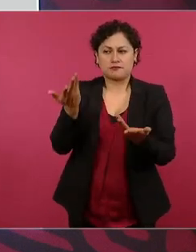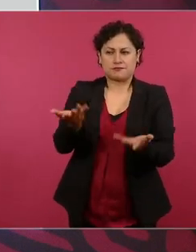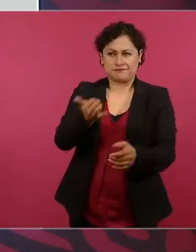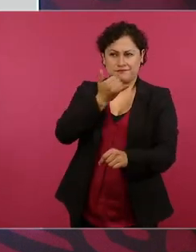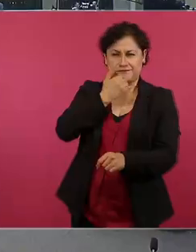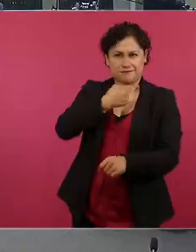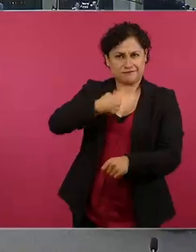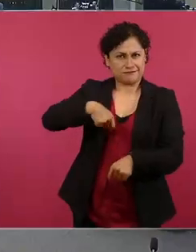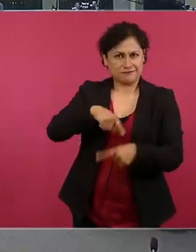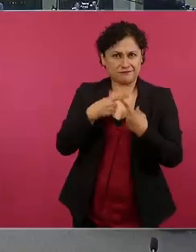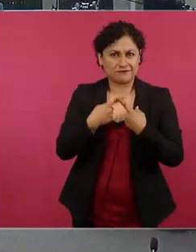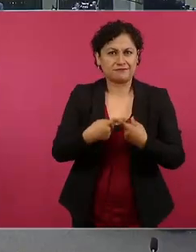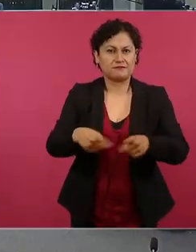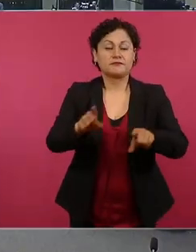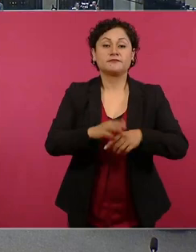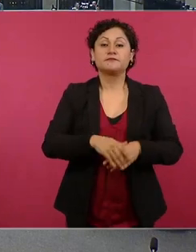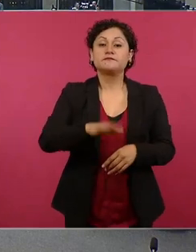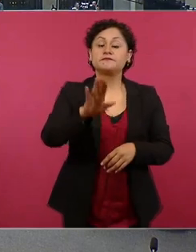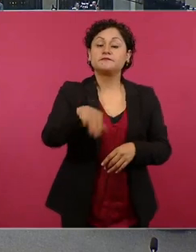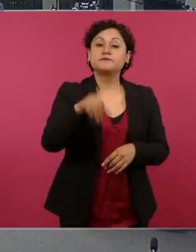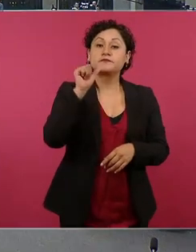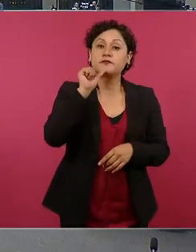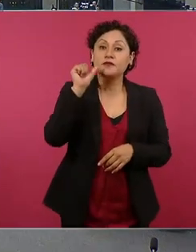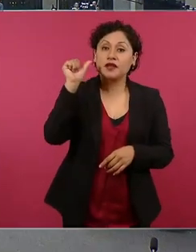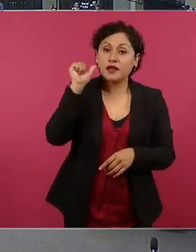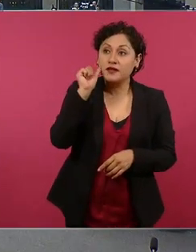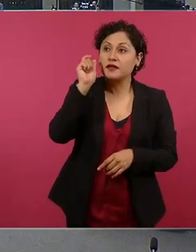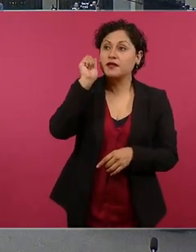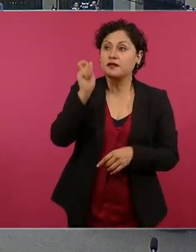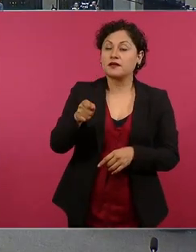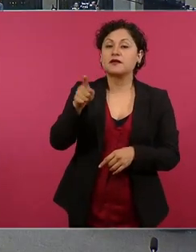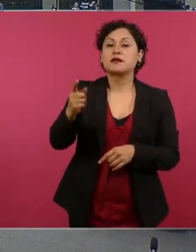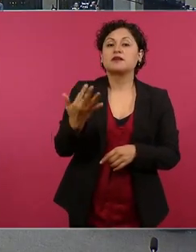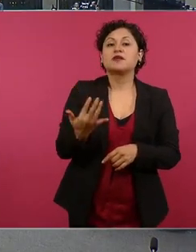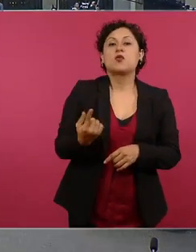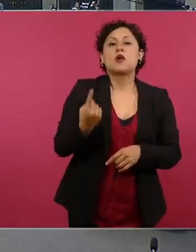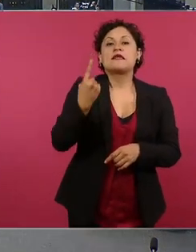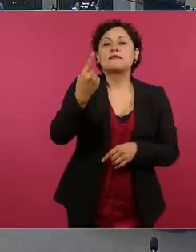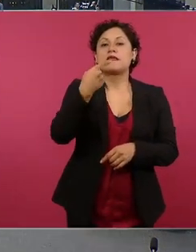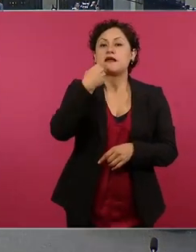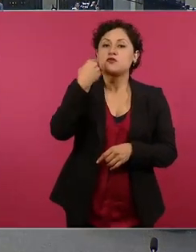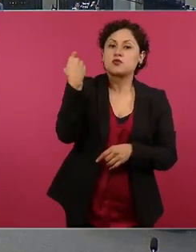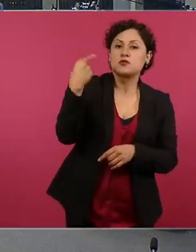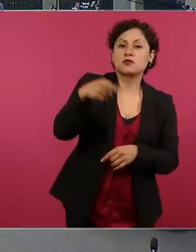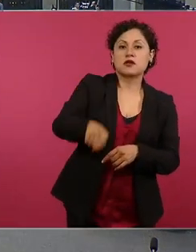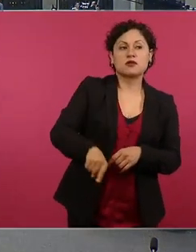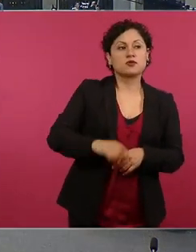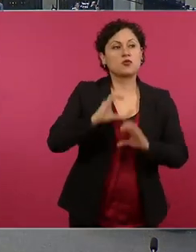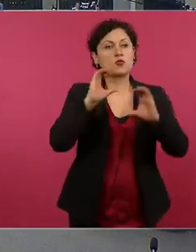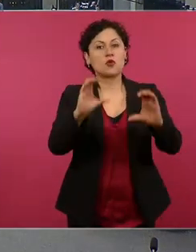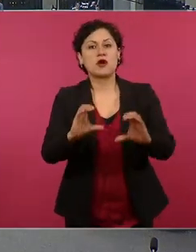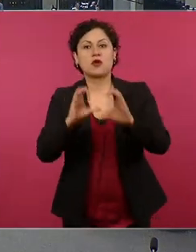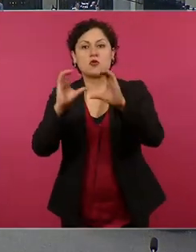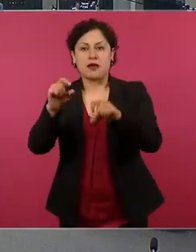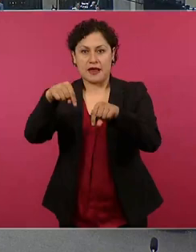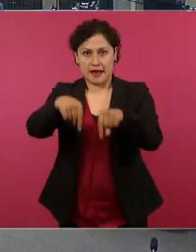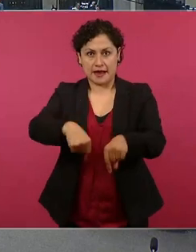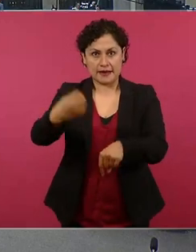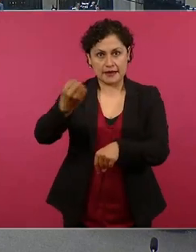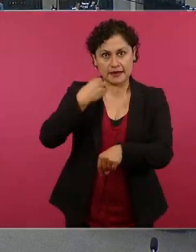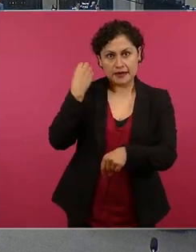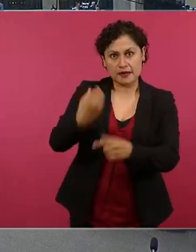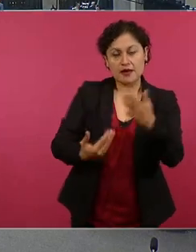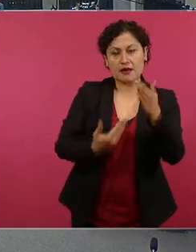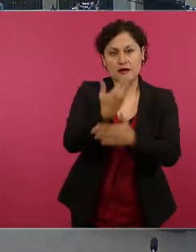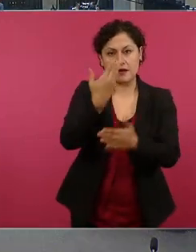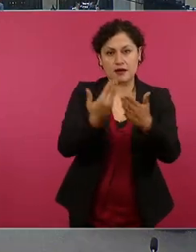habido 51 medidas cautelares de parte del tribunal contra Presidencia por las intervenciones sí, en la mañanera. Entonces, la señora